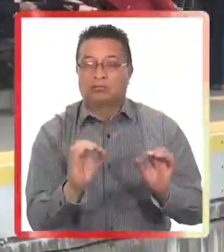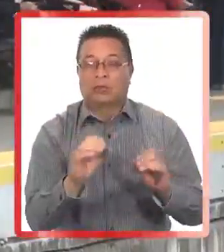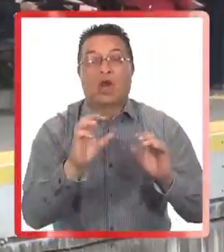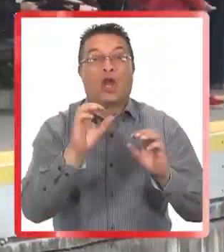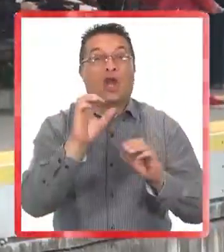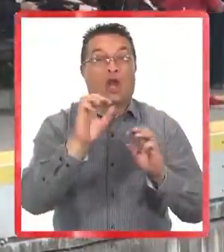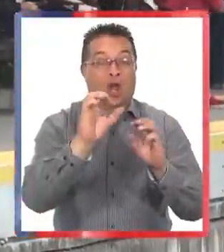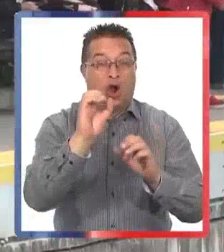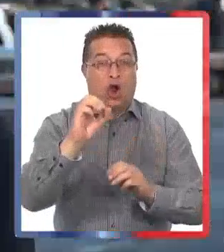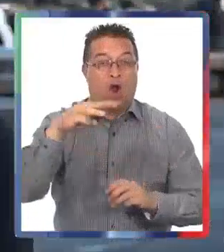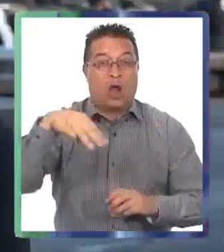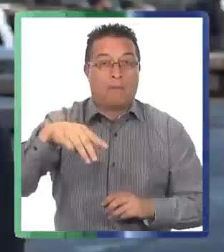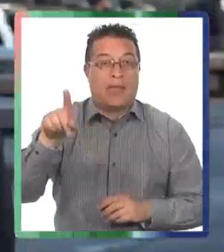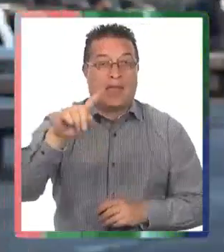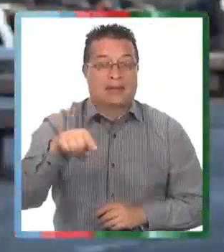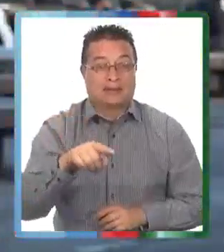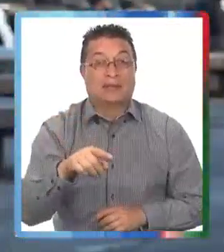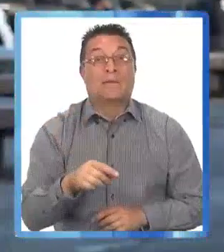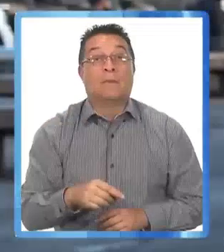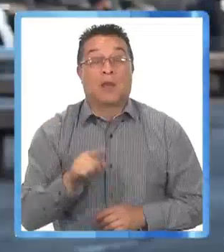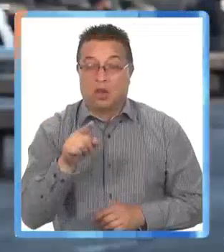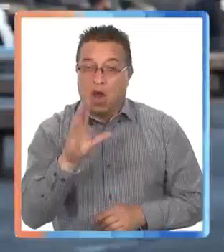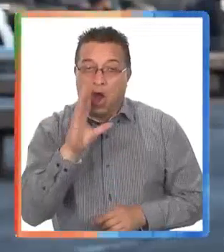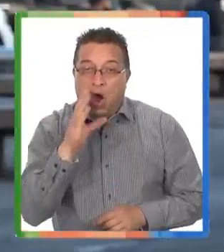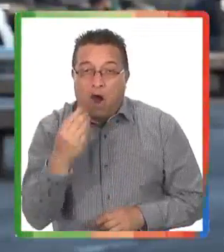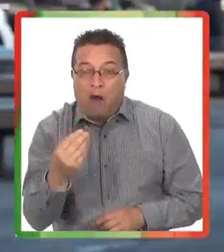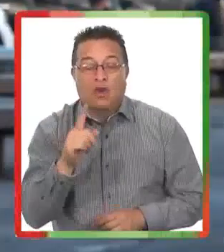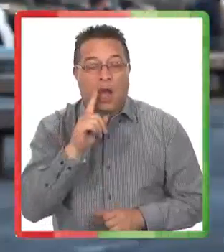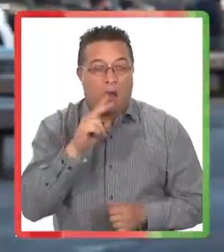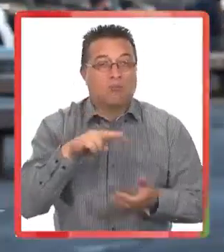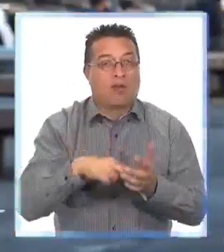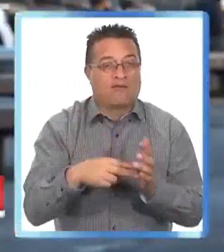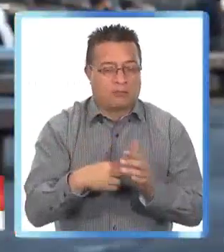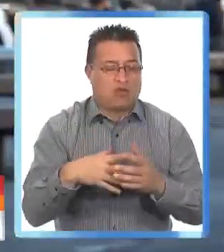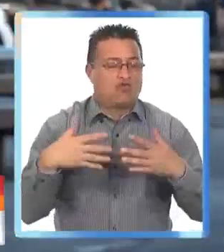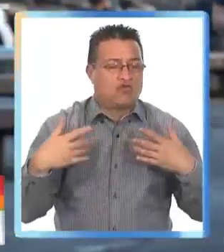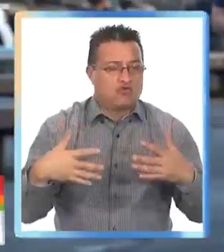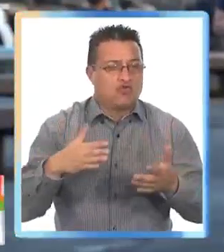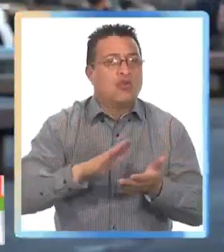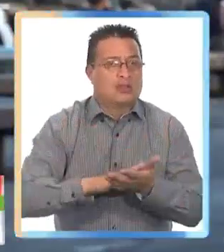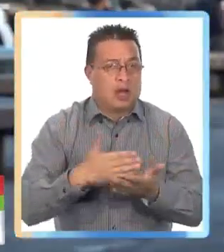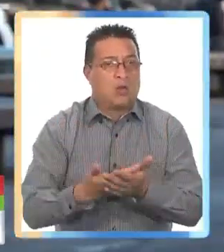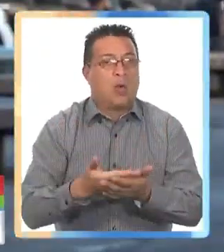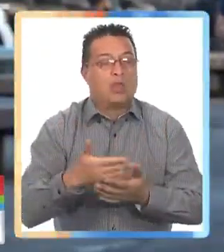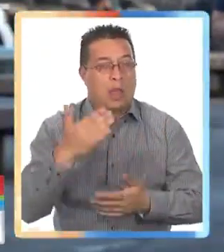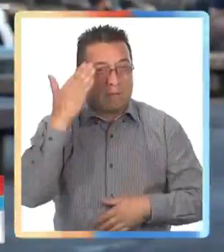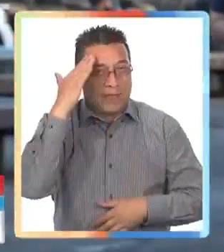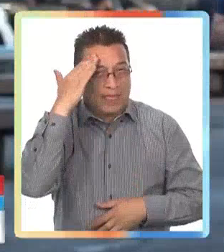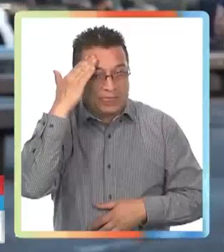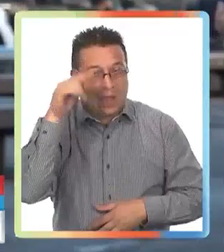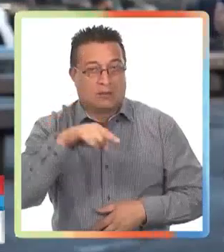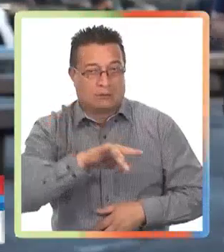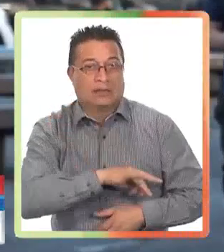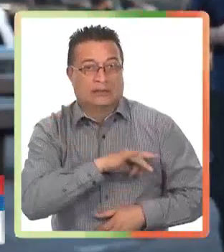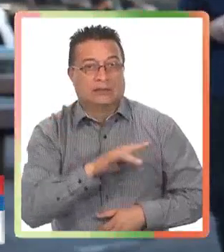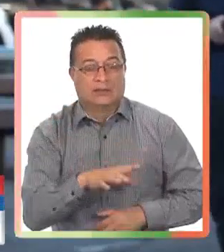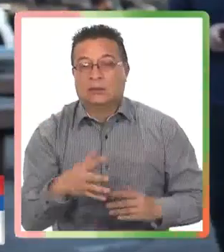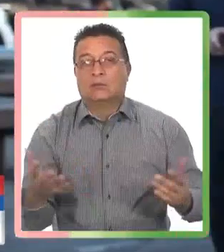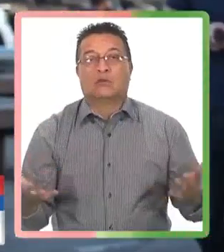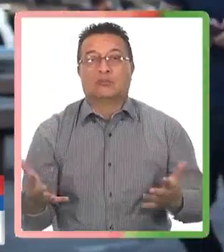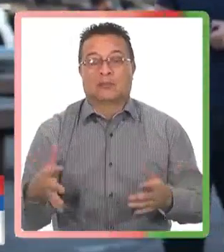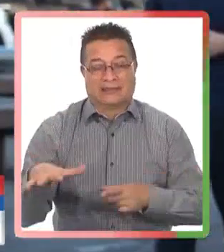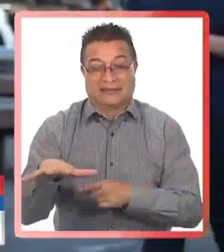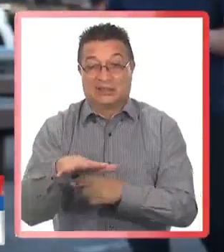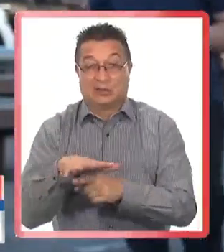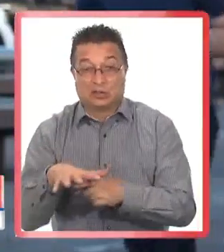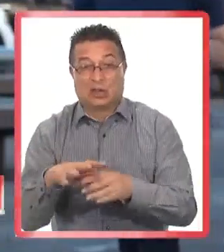Organización Mundial de la Salud. Tenemos evidentemente un problema grande en la salud mental en nuestro país que se ha dado por